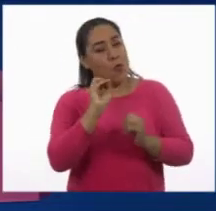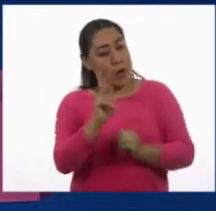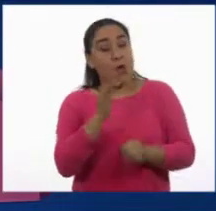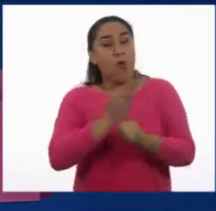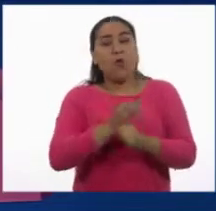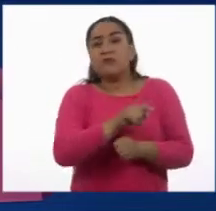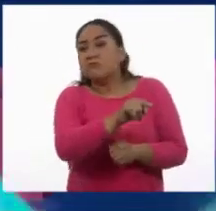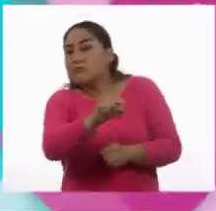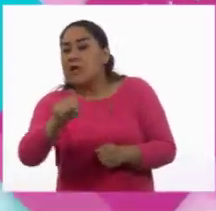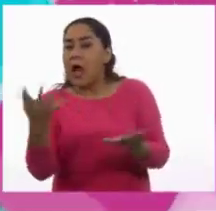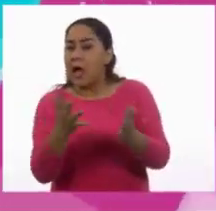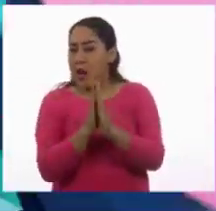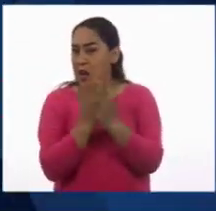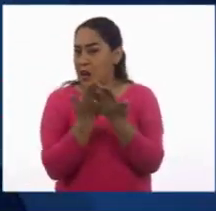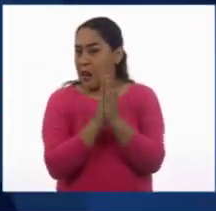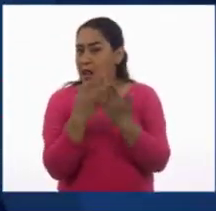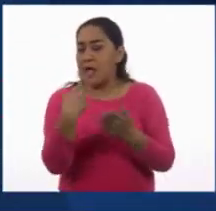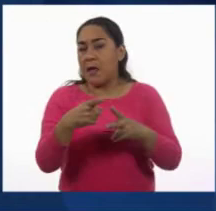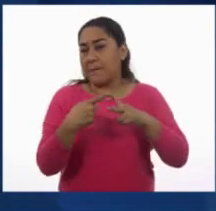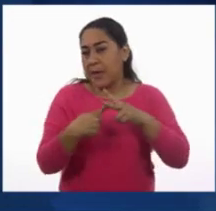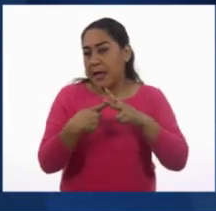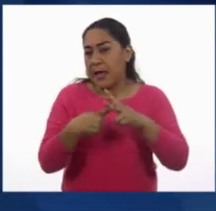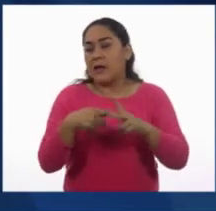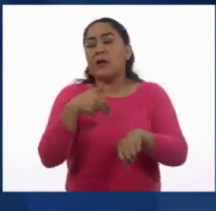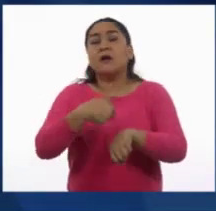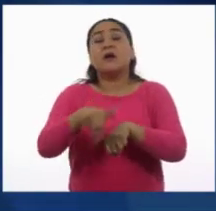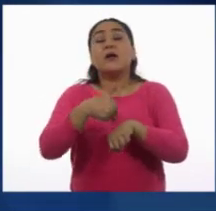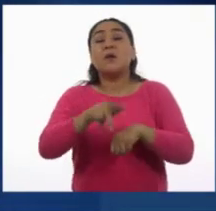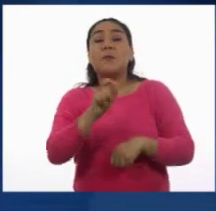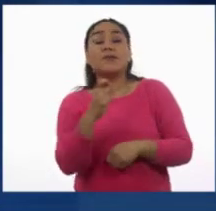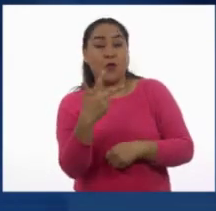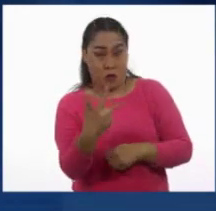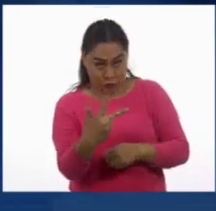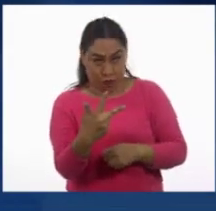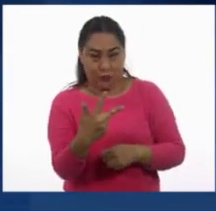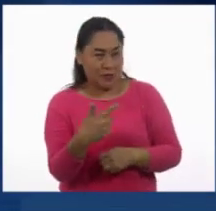desafíos matemáticos en la página 28. Como tú bien